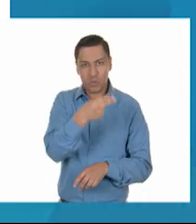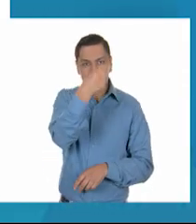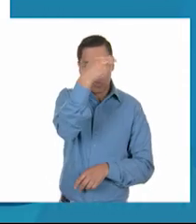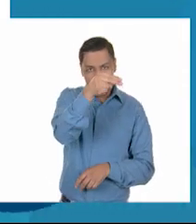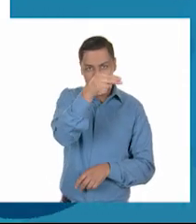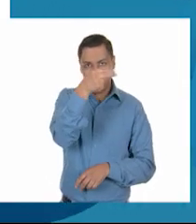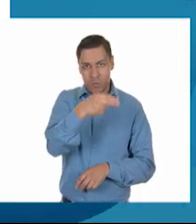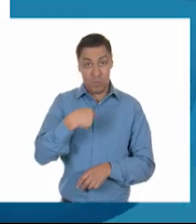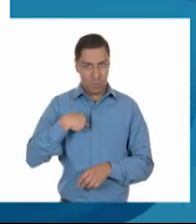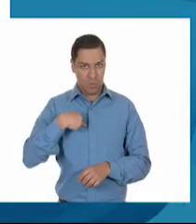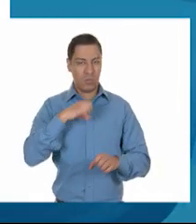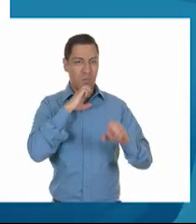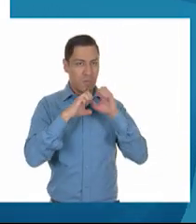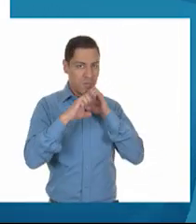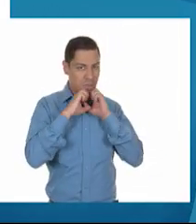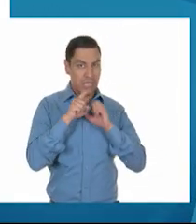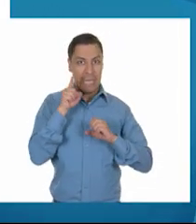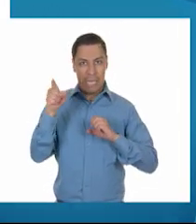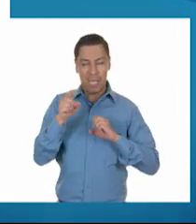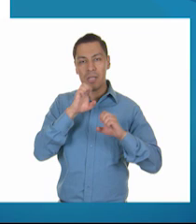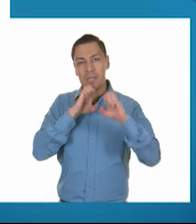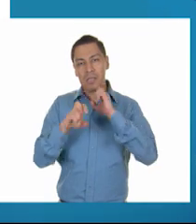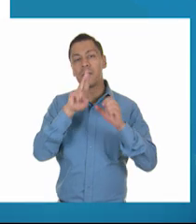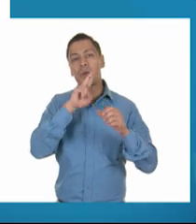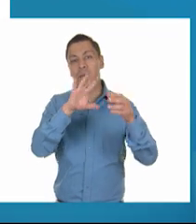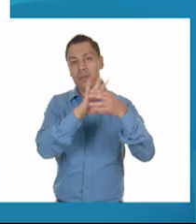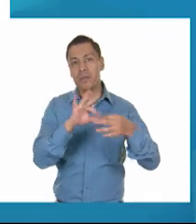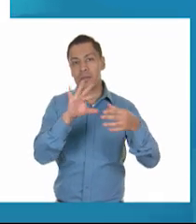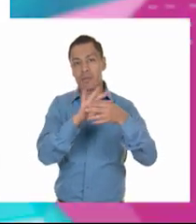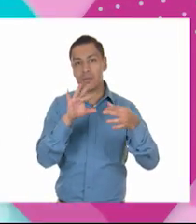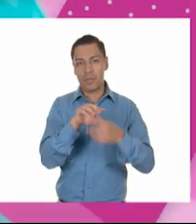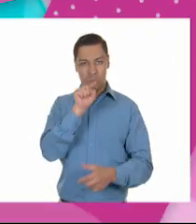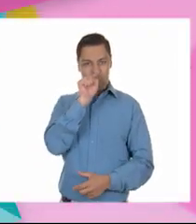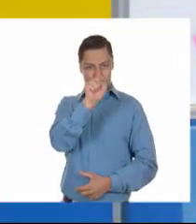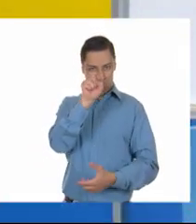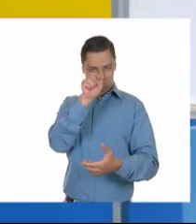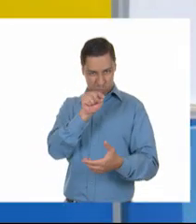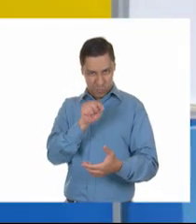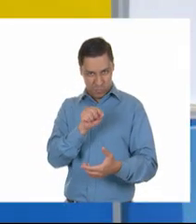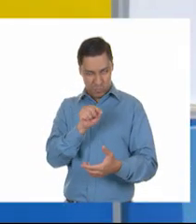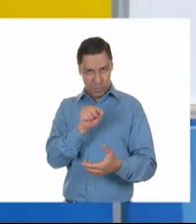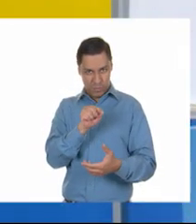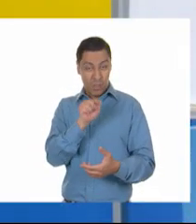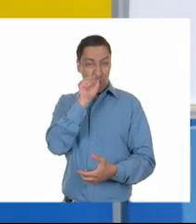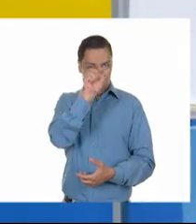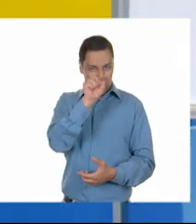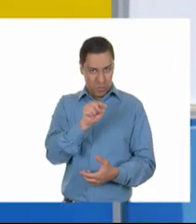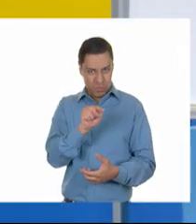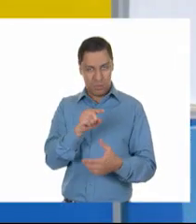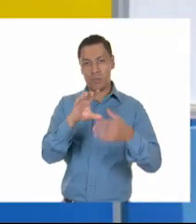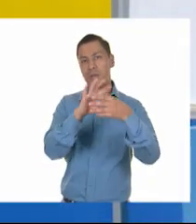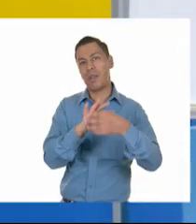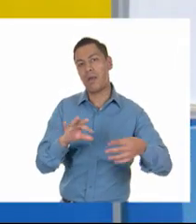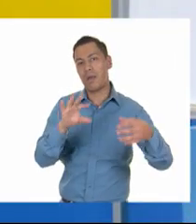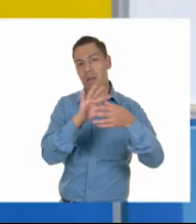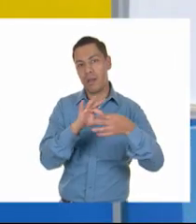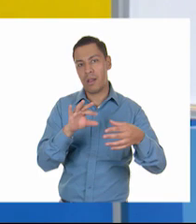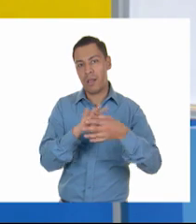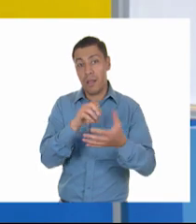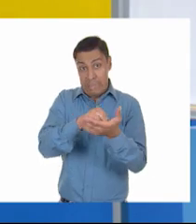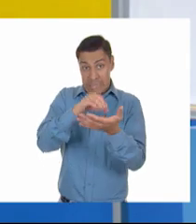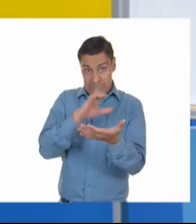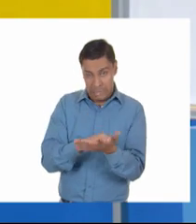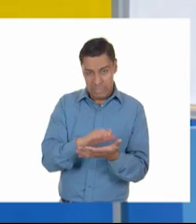dos. Usaremos los dos puntos para abrir la intervención de cada uno. Y no tenemos citas textuales porque todo está